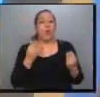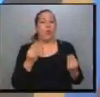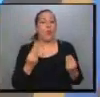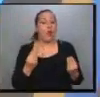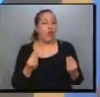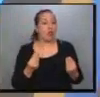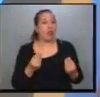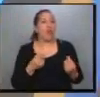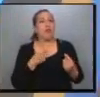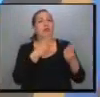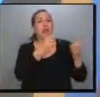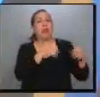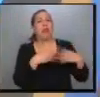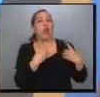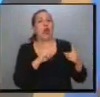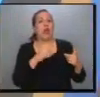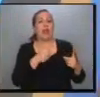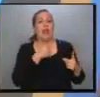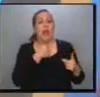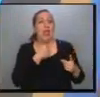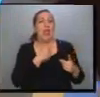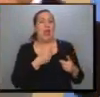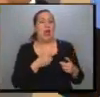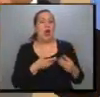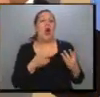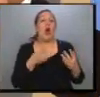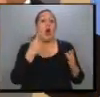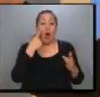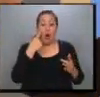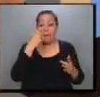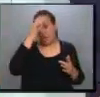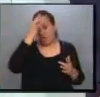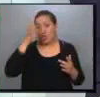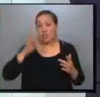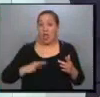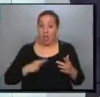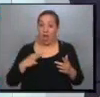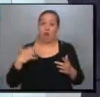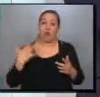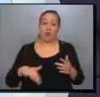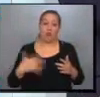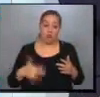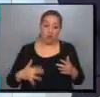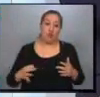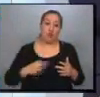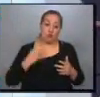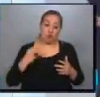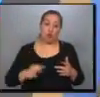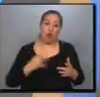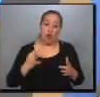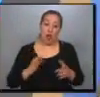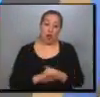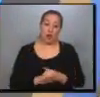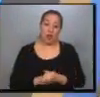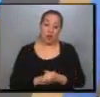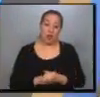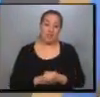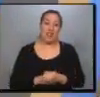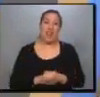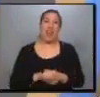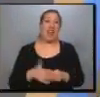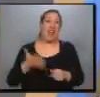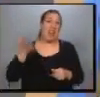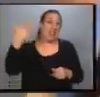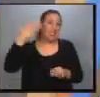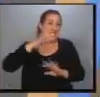no querías que se te vaya. Ojo, porque 12 años después, es esta historia, puede ser. Esa foto